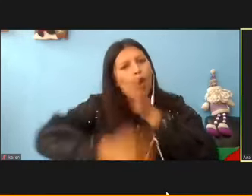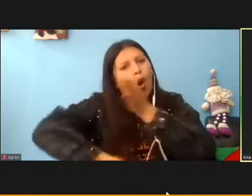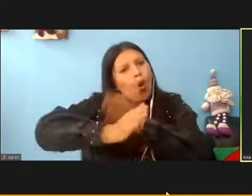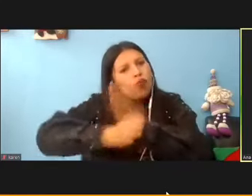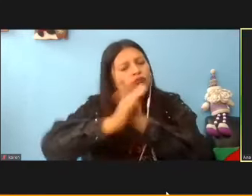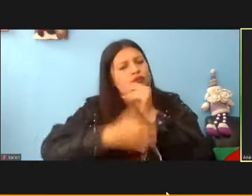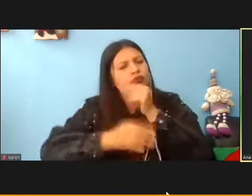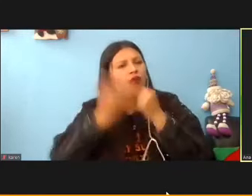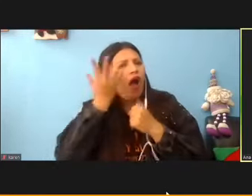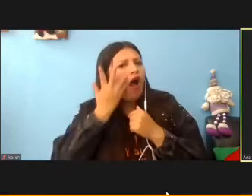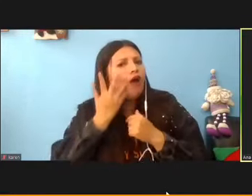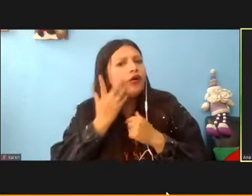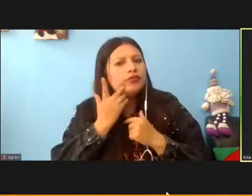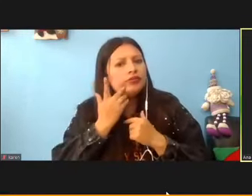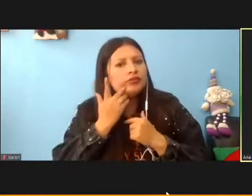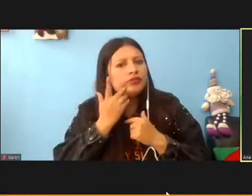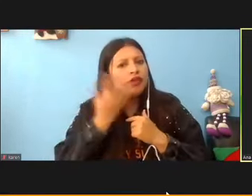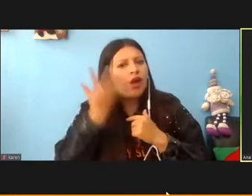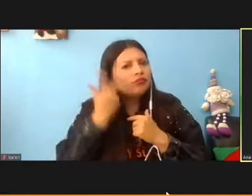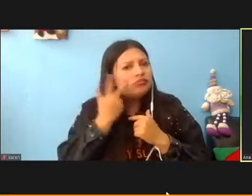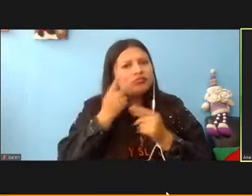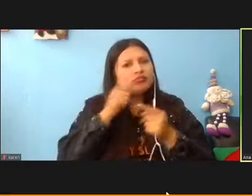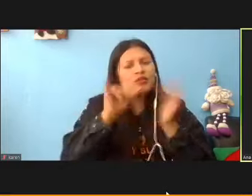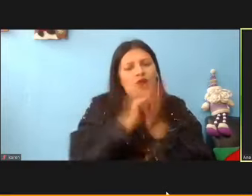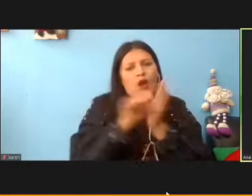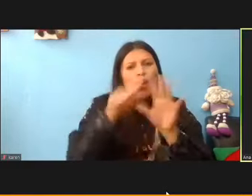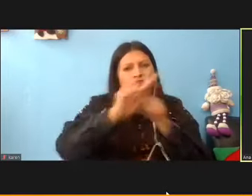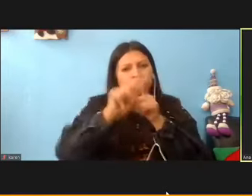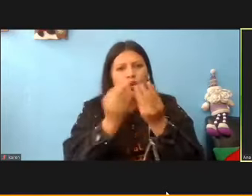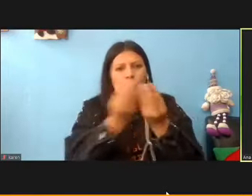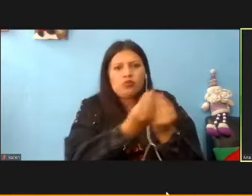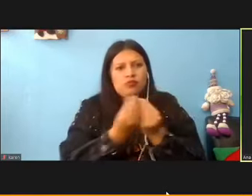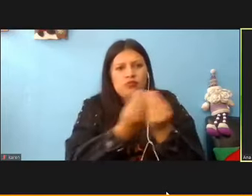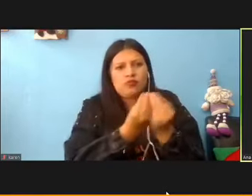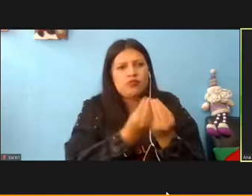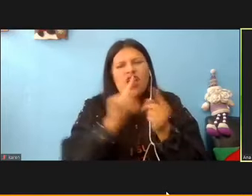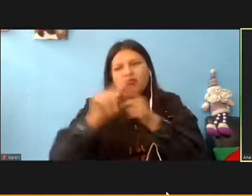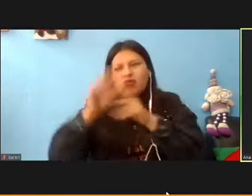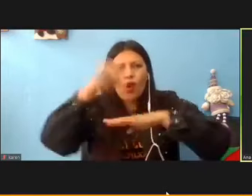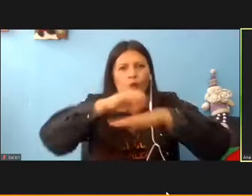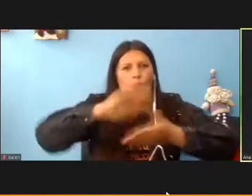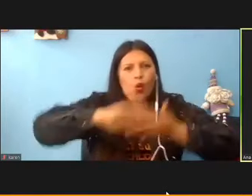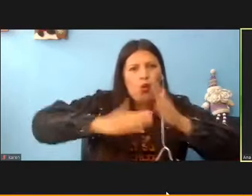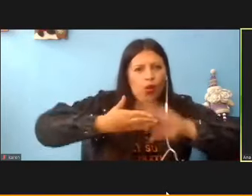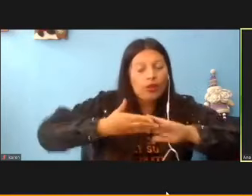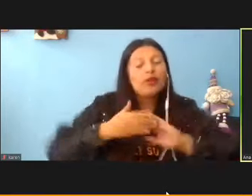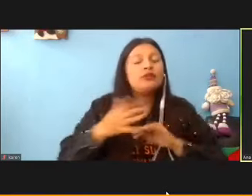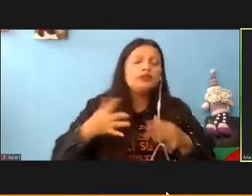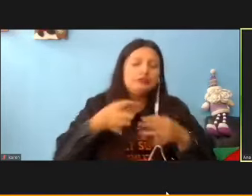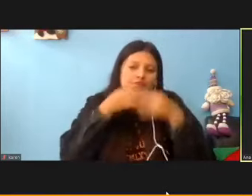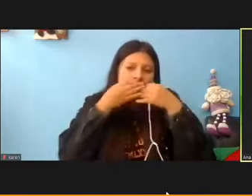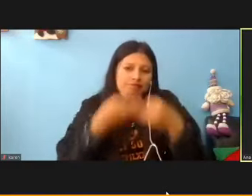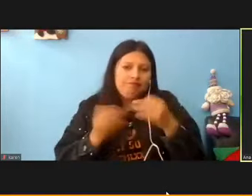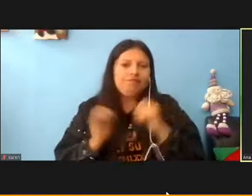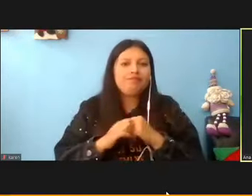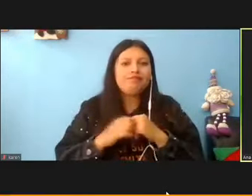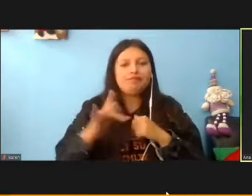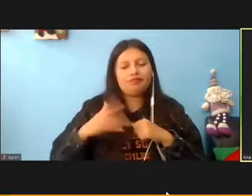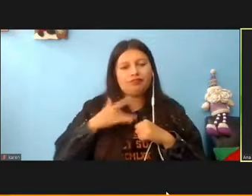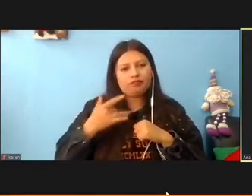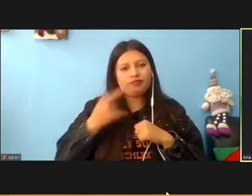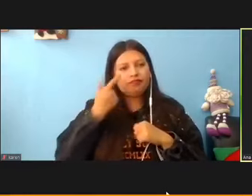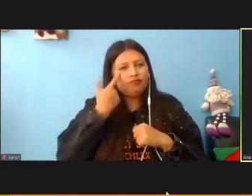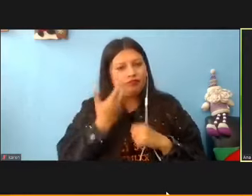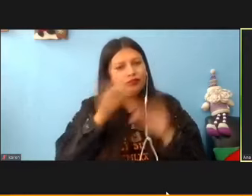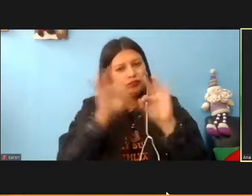cotidiana con muchos de estos colectivos y comunidades. Así que realmente eso me pareció muy,